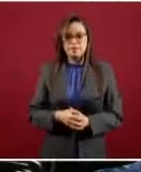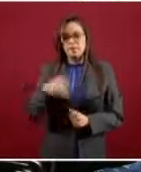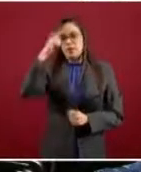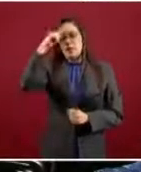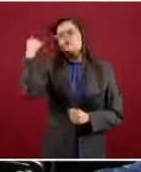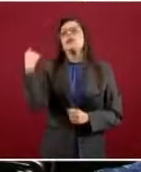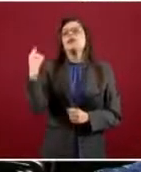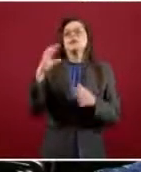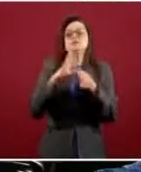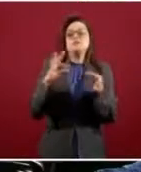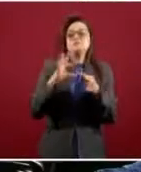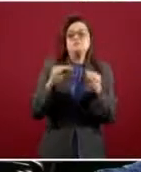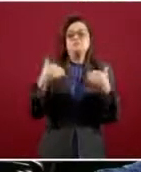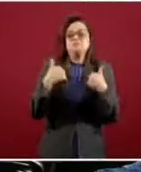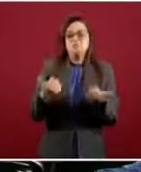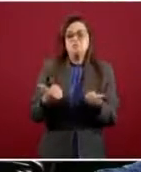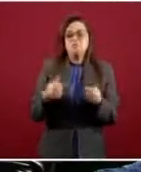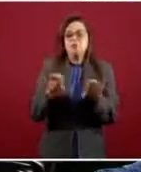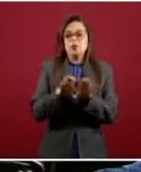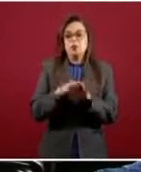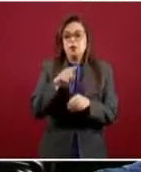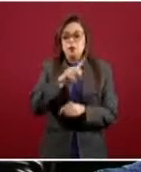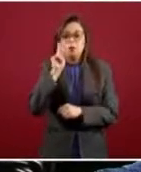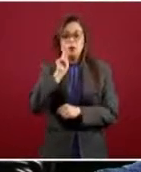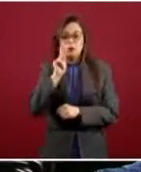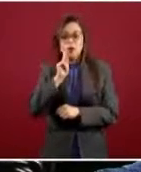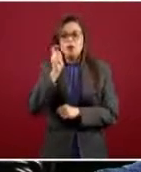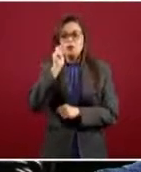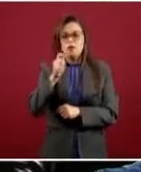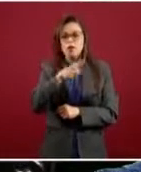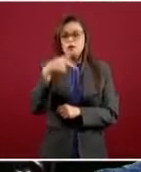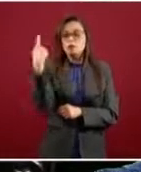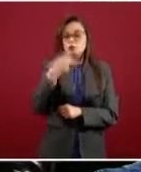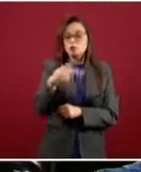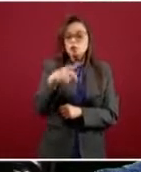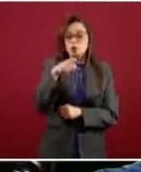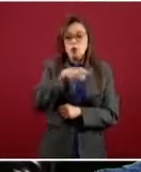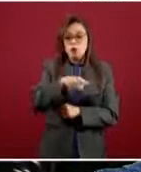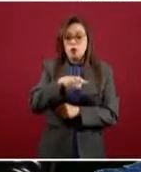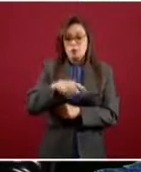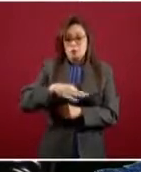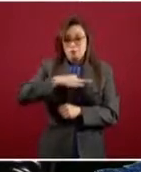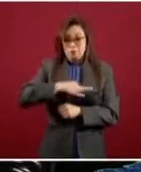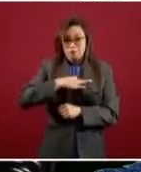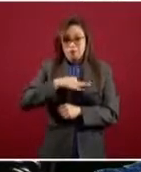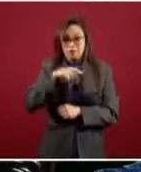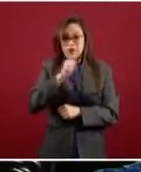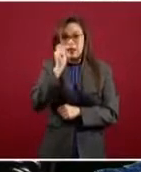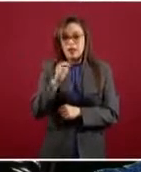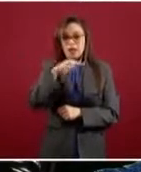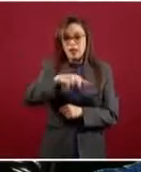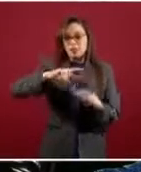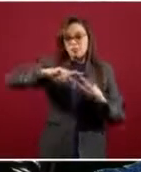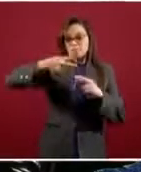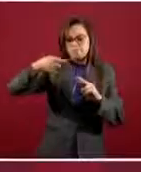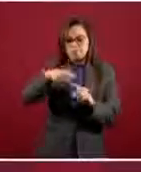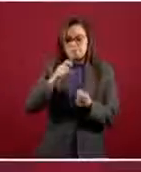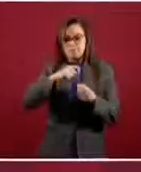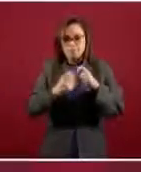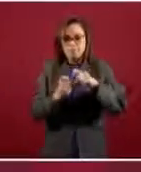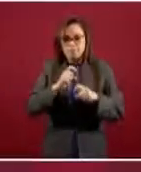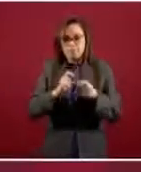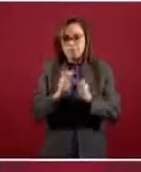prueba identifica son componentes del virus, específicamente su material genético, el